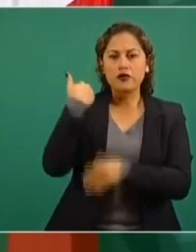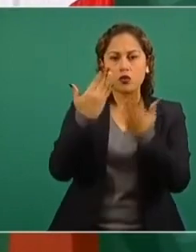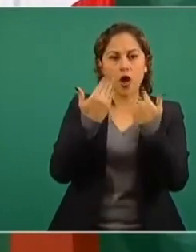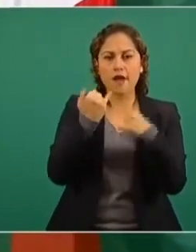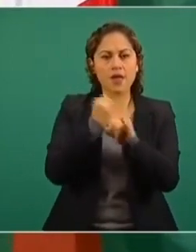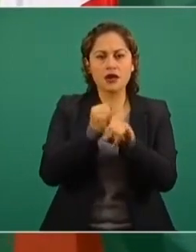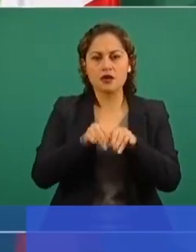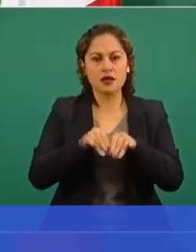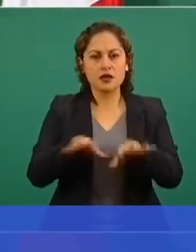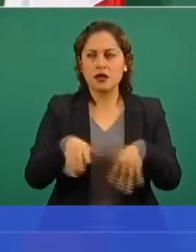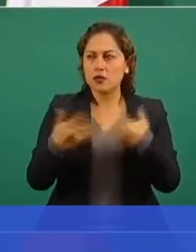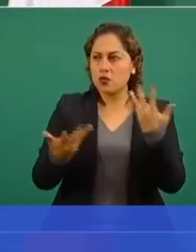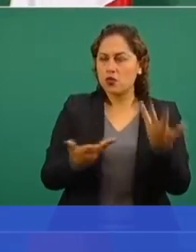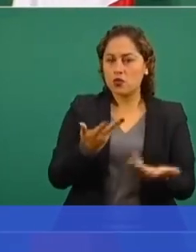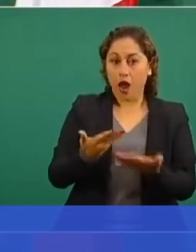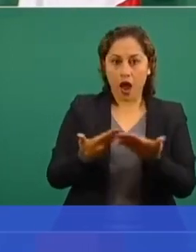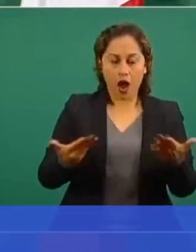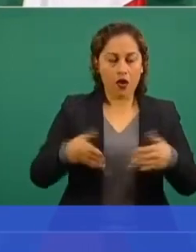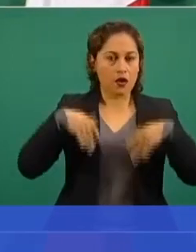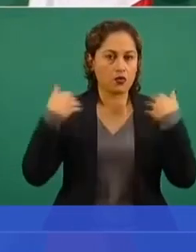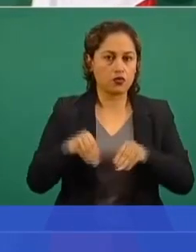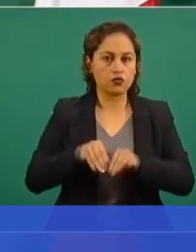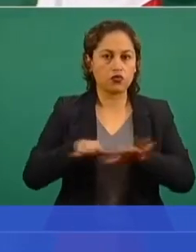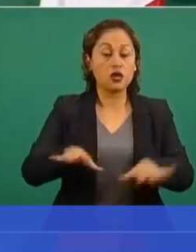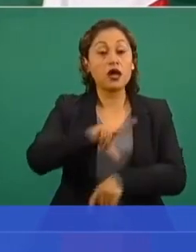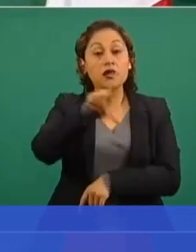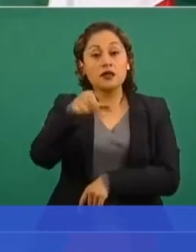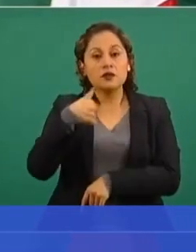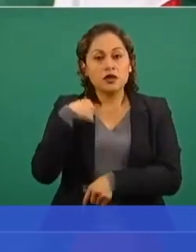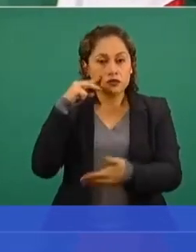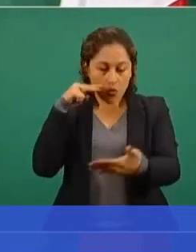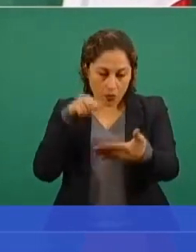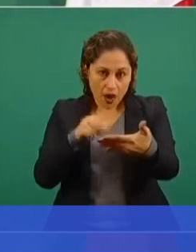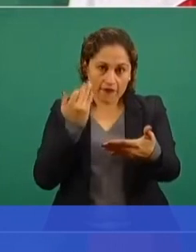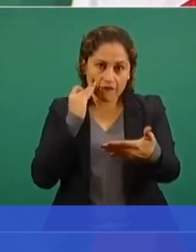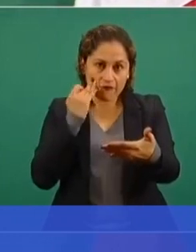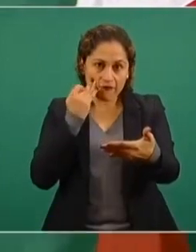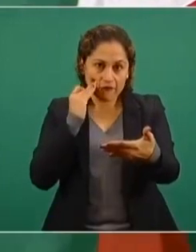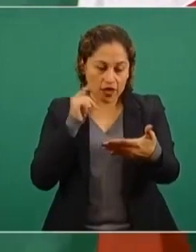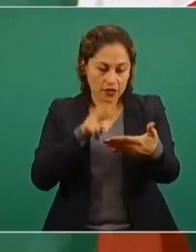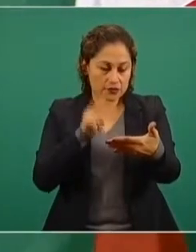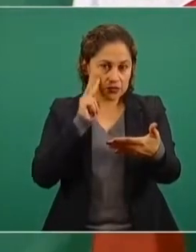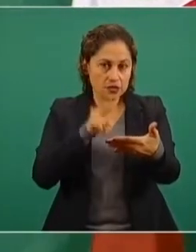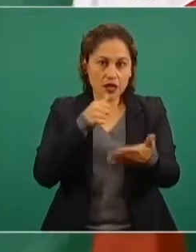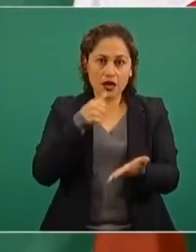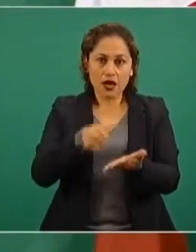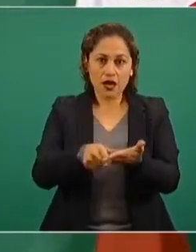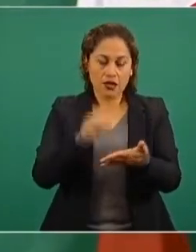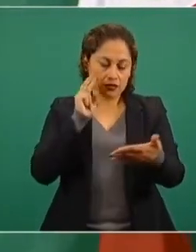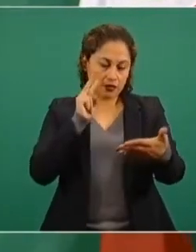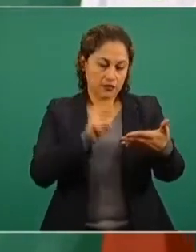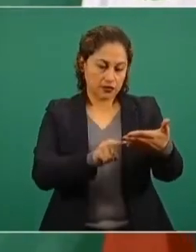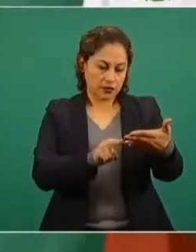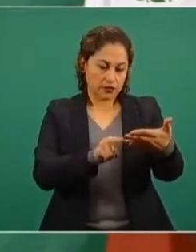Luego leí la carta del dueño de Face y lo sentí con